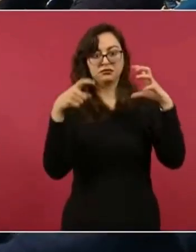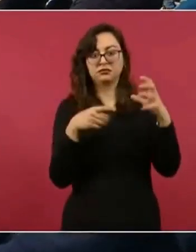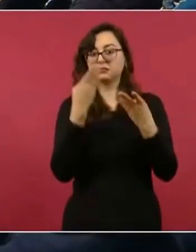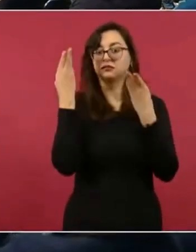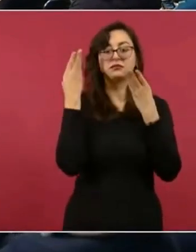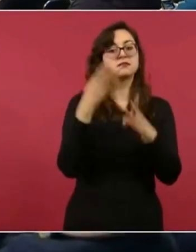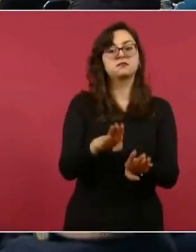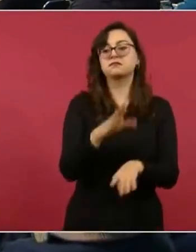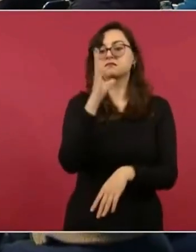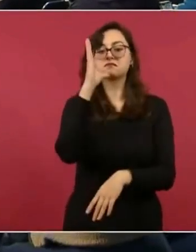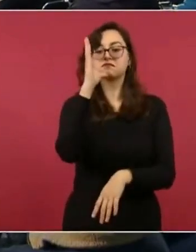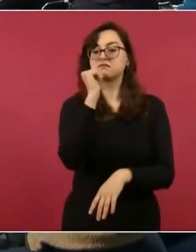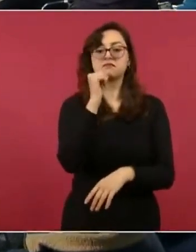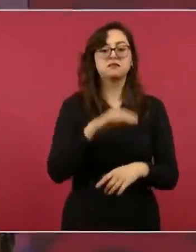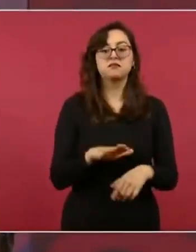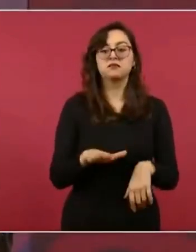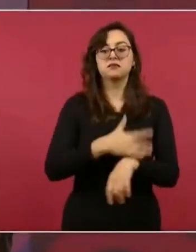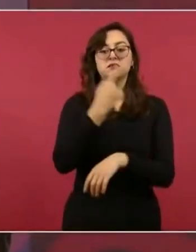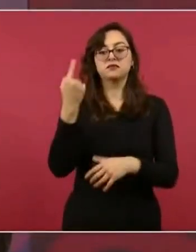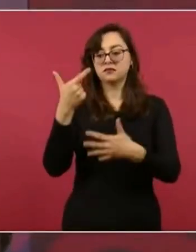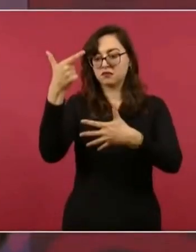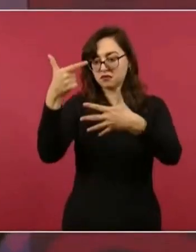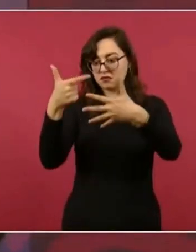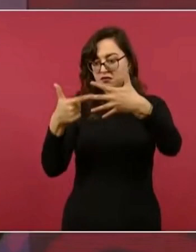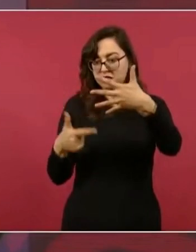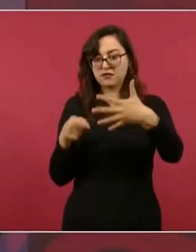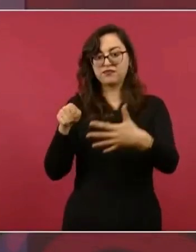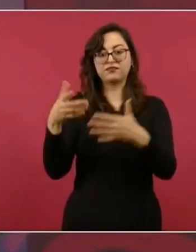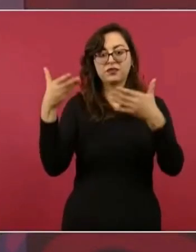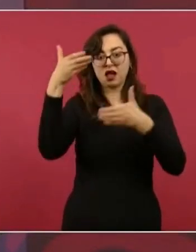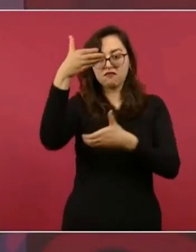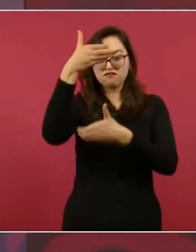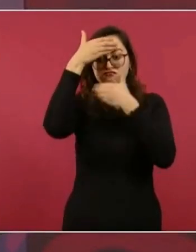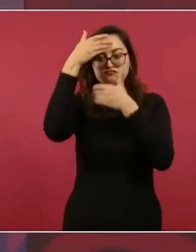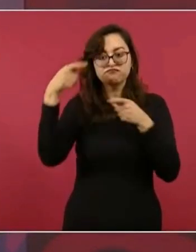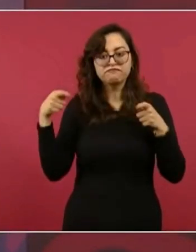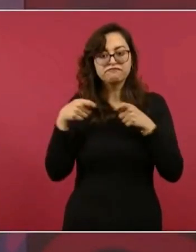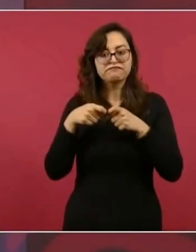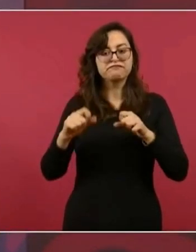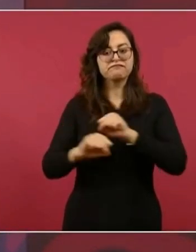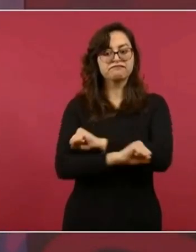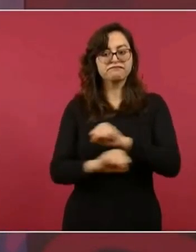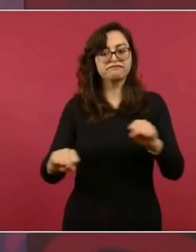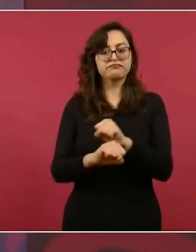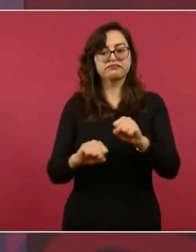porque están en la lista de países